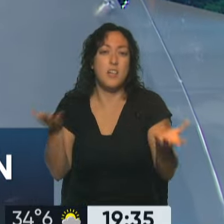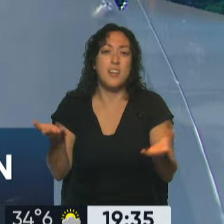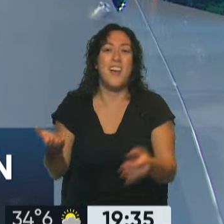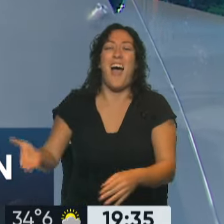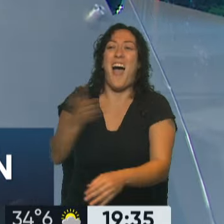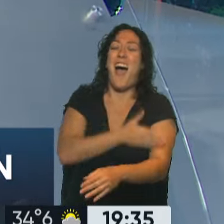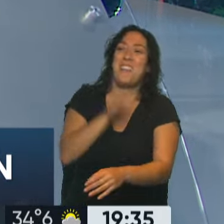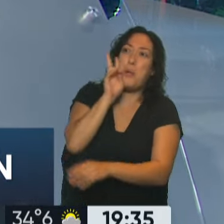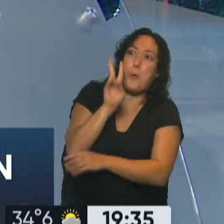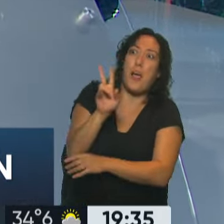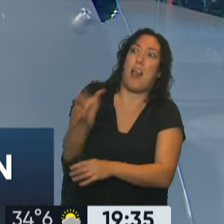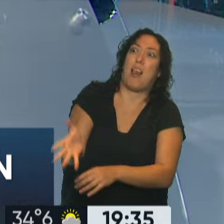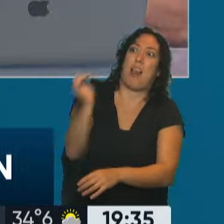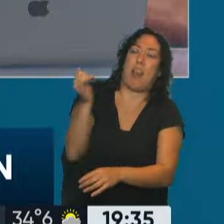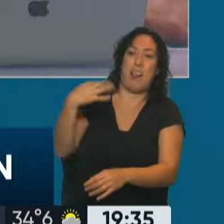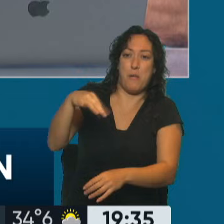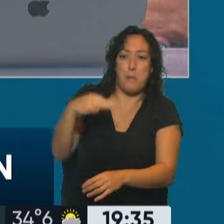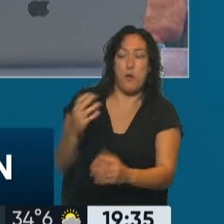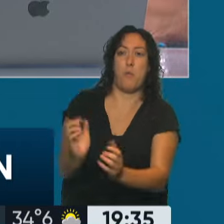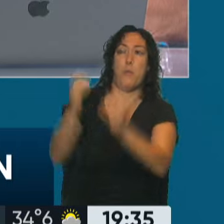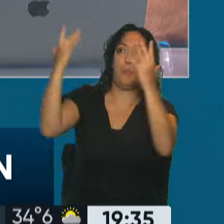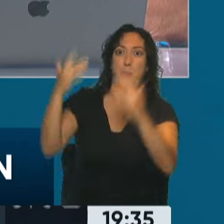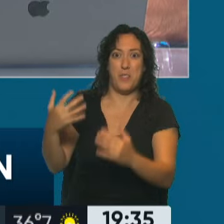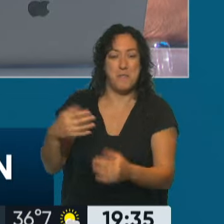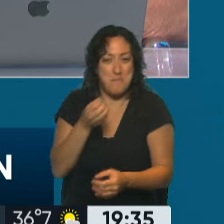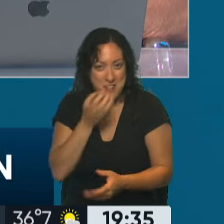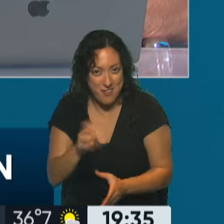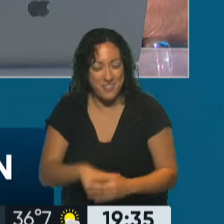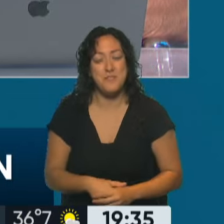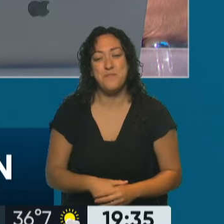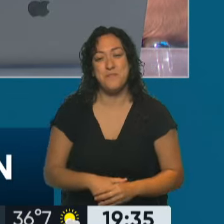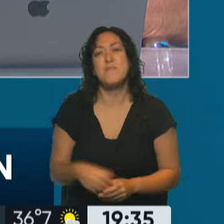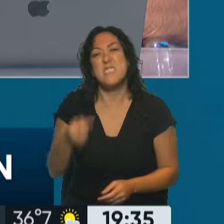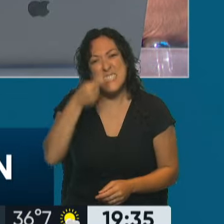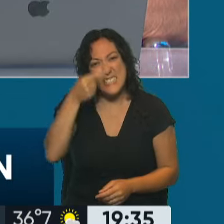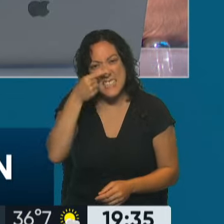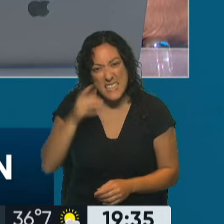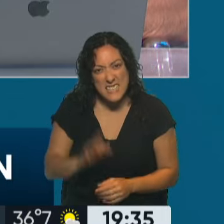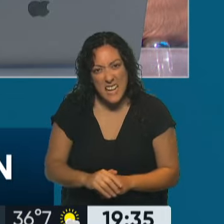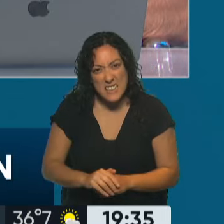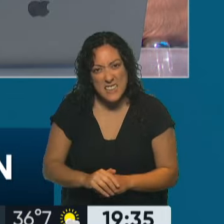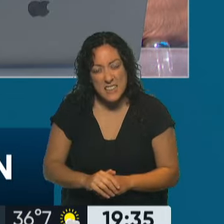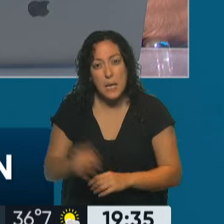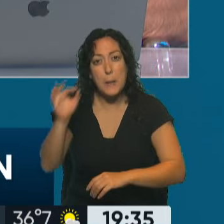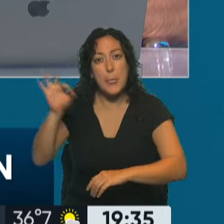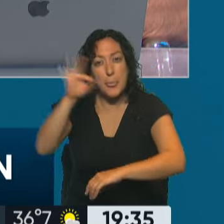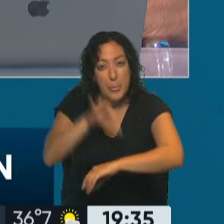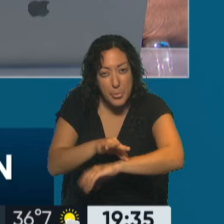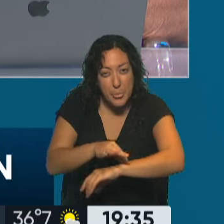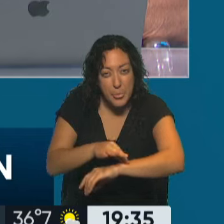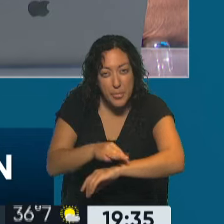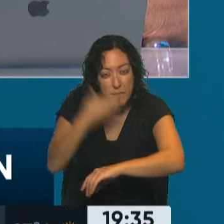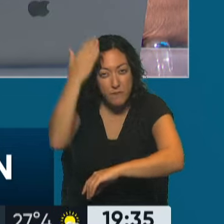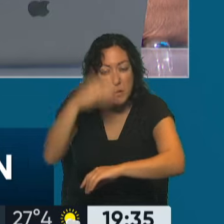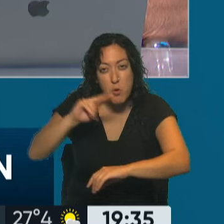distancia debería pintar la patita fluorescente pero es interesante sabe Cuántas muertes hay por dengue más o